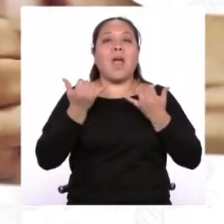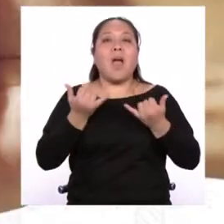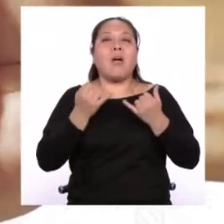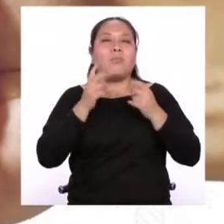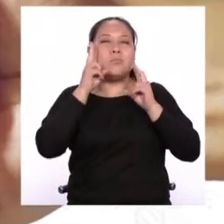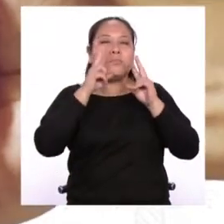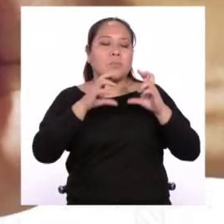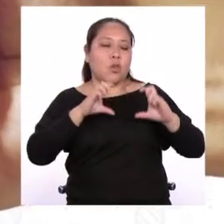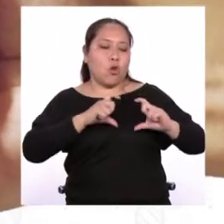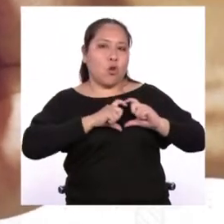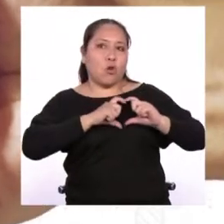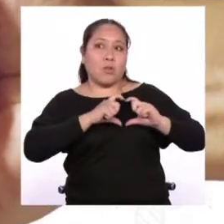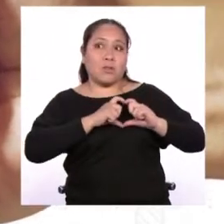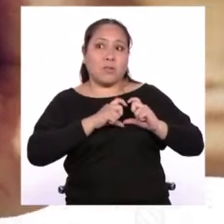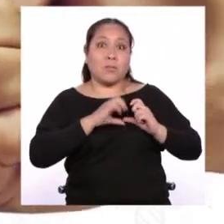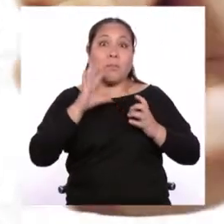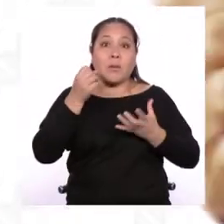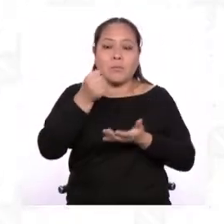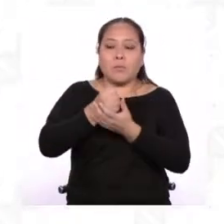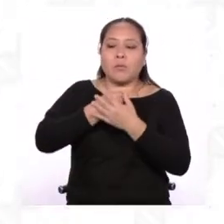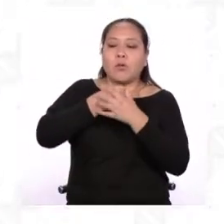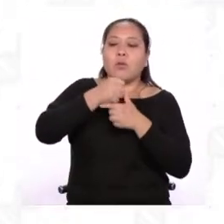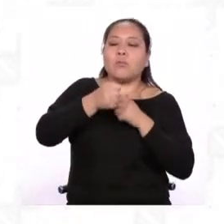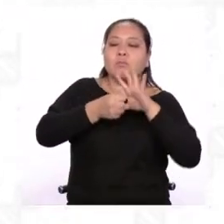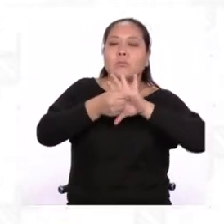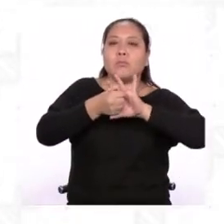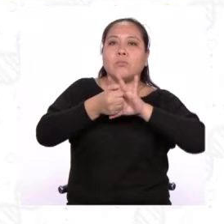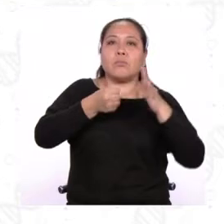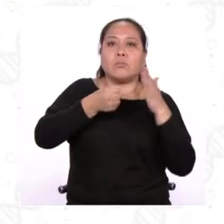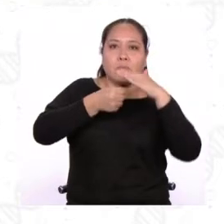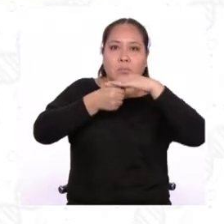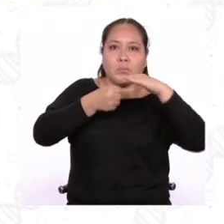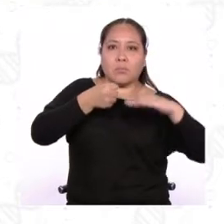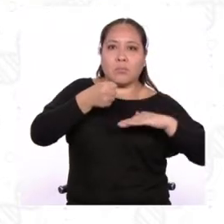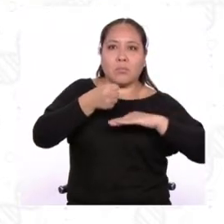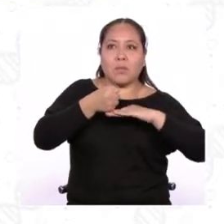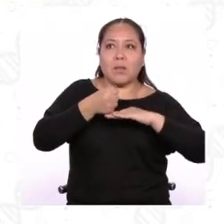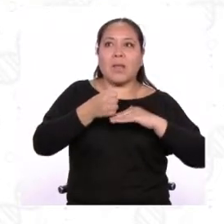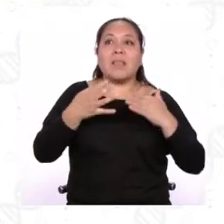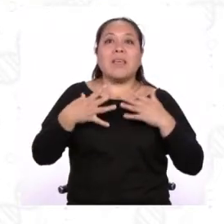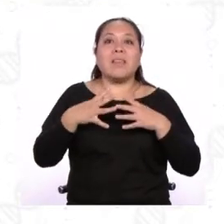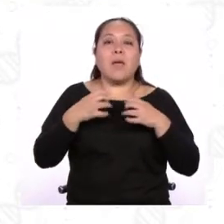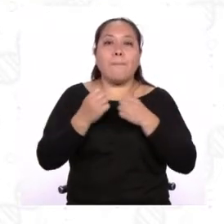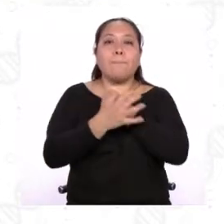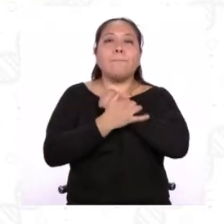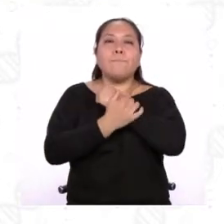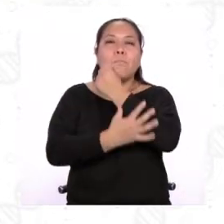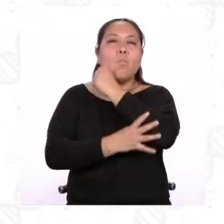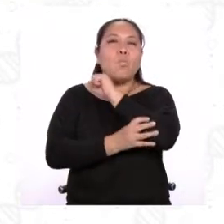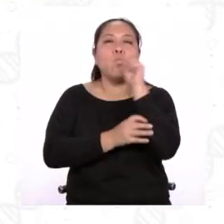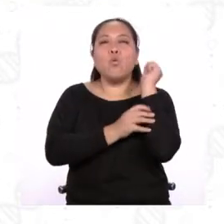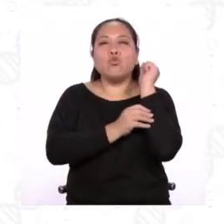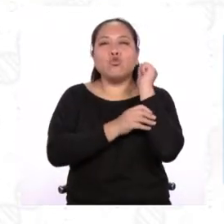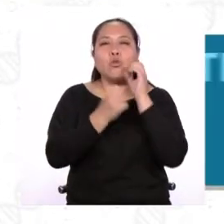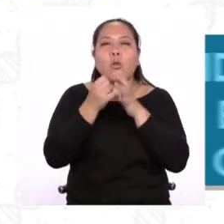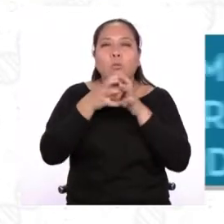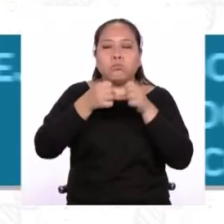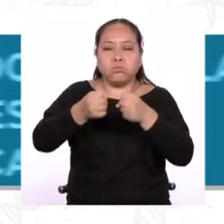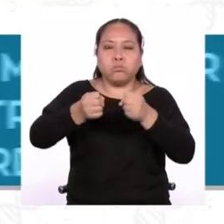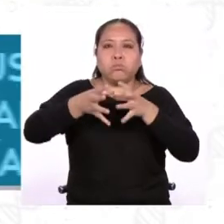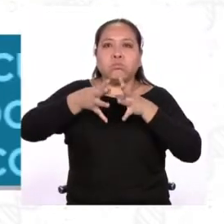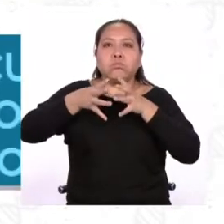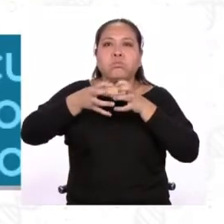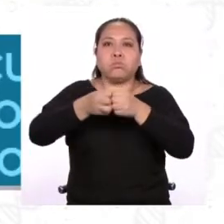Es del tamaño de un puño y está formado por células musculares especializadas que en conjunto forman